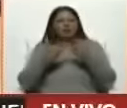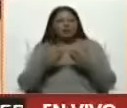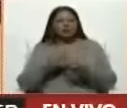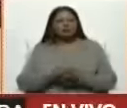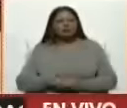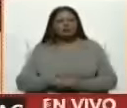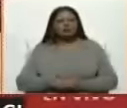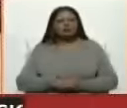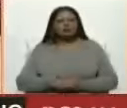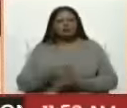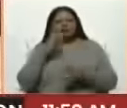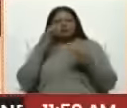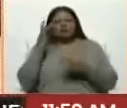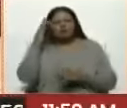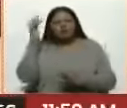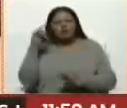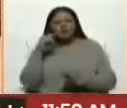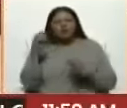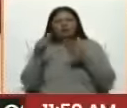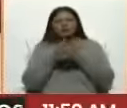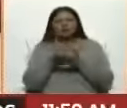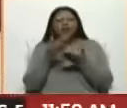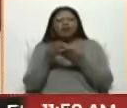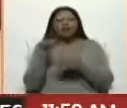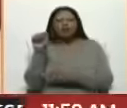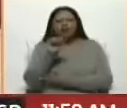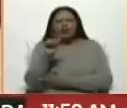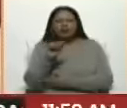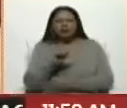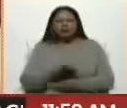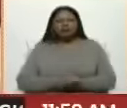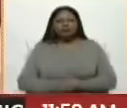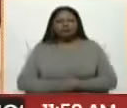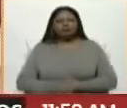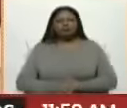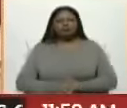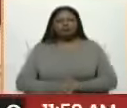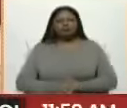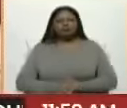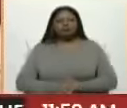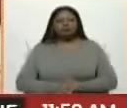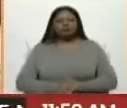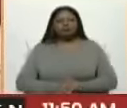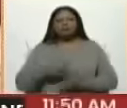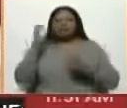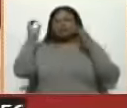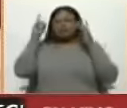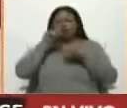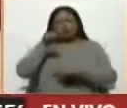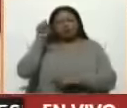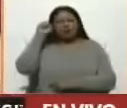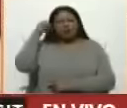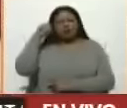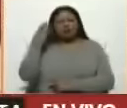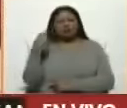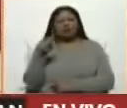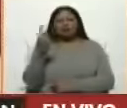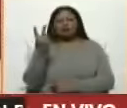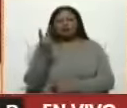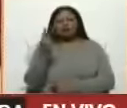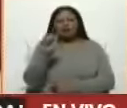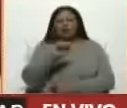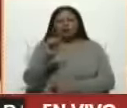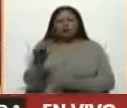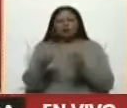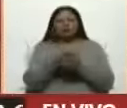que se creyó el cuento que le iban a quitar su carro. Cuando inventaron aquello, ¿se acuerdan? El que tenga 2 carros le